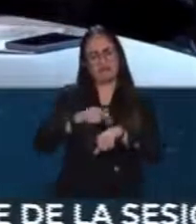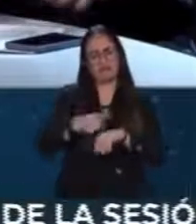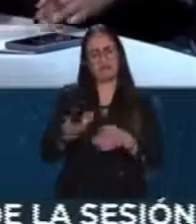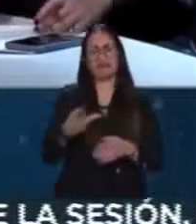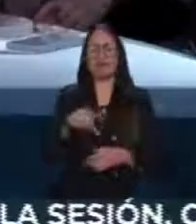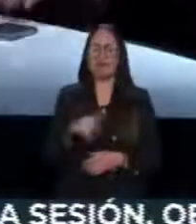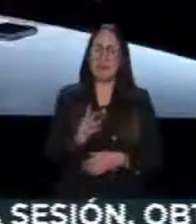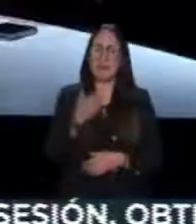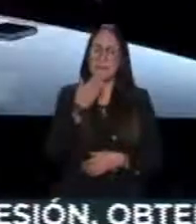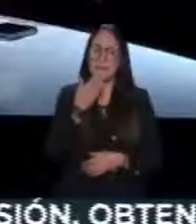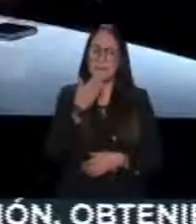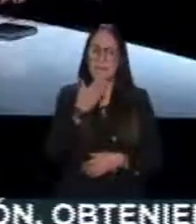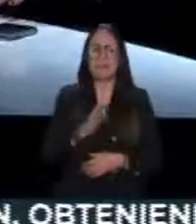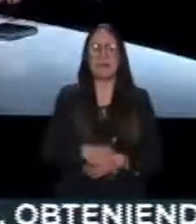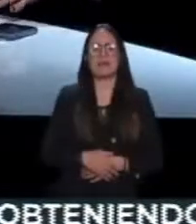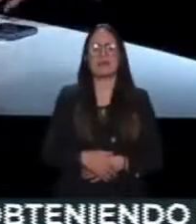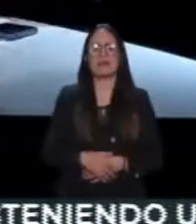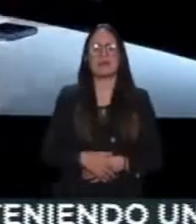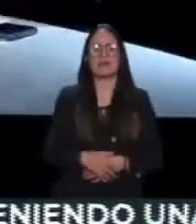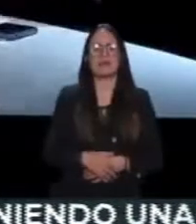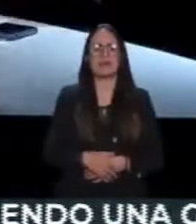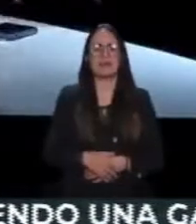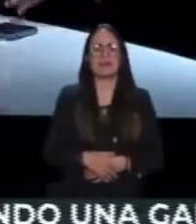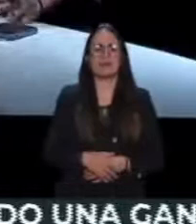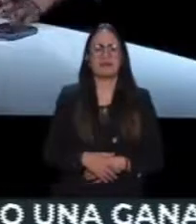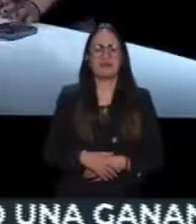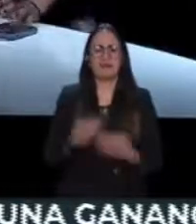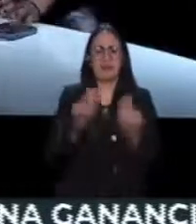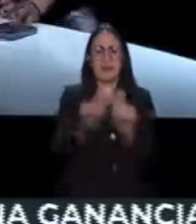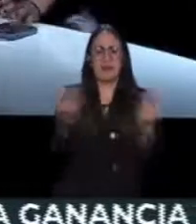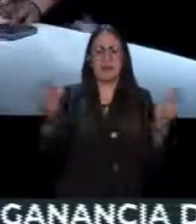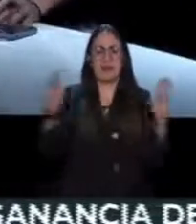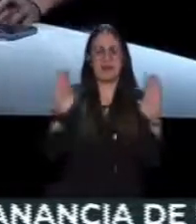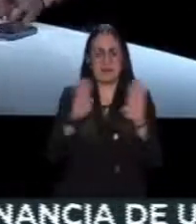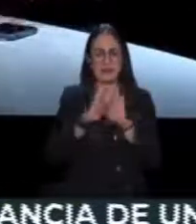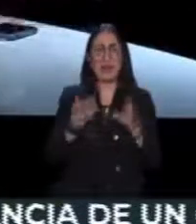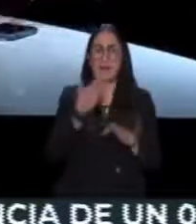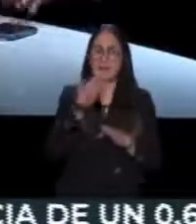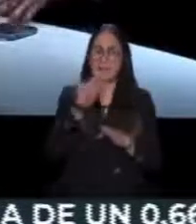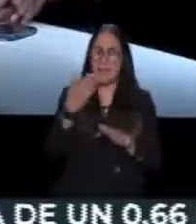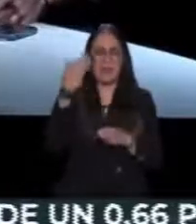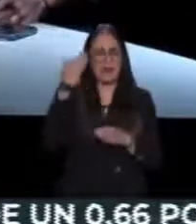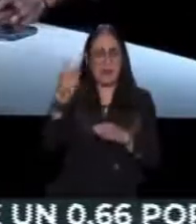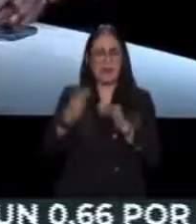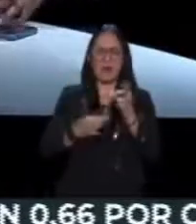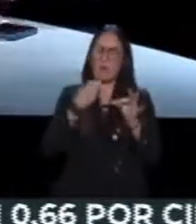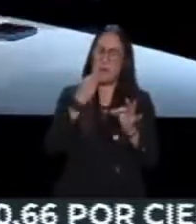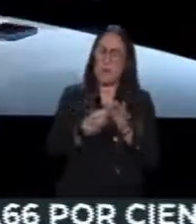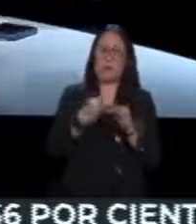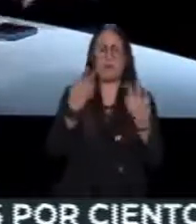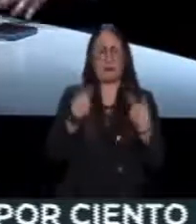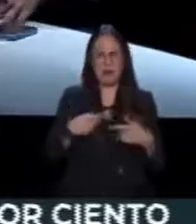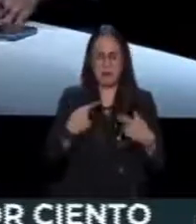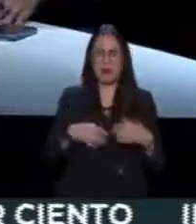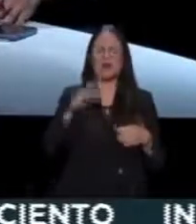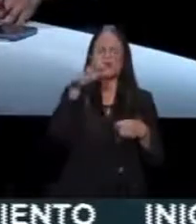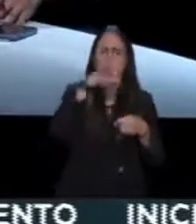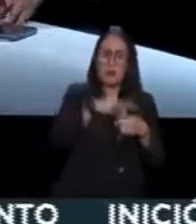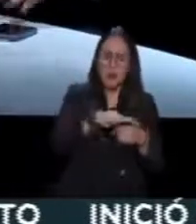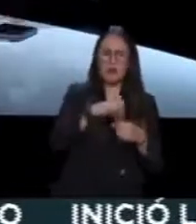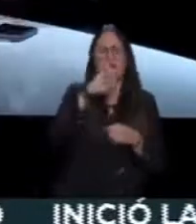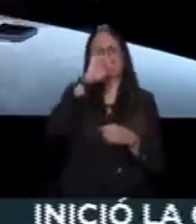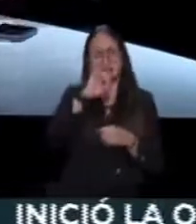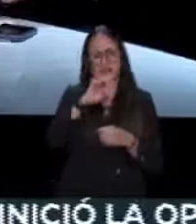buena noticia es que la mayor parte de las casillas sí se instaló, la gente pudo votar, y hay otra clase